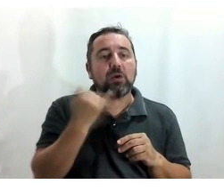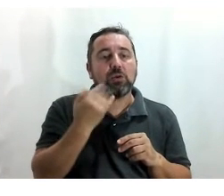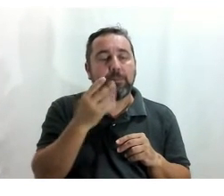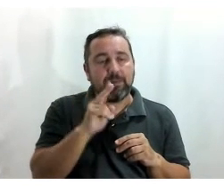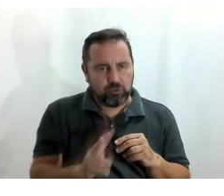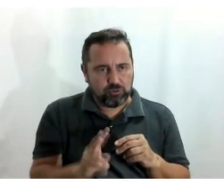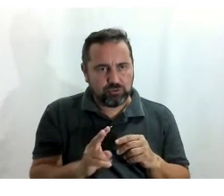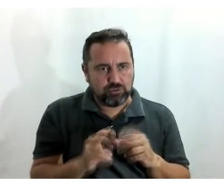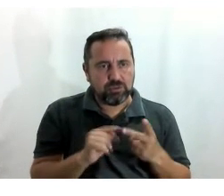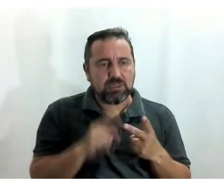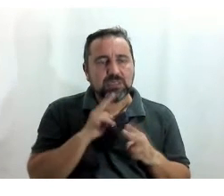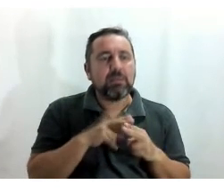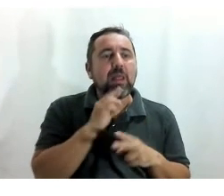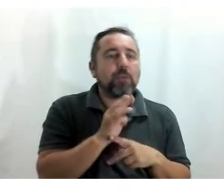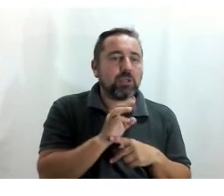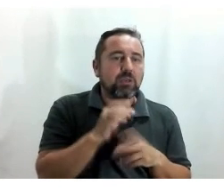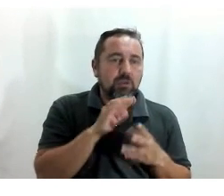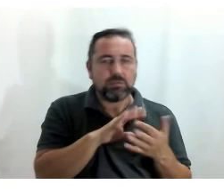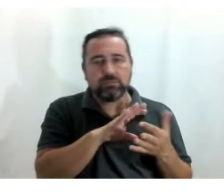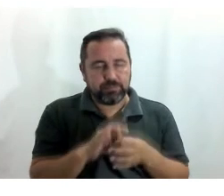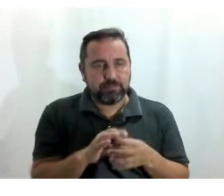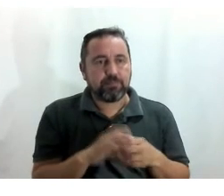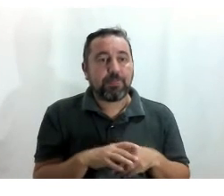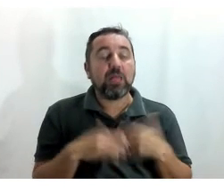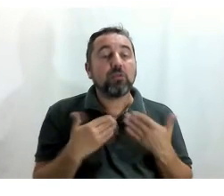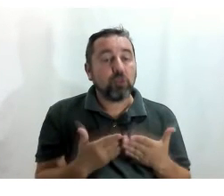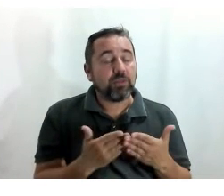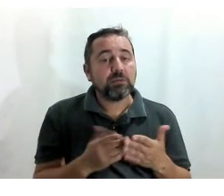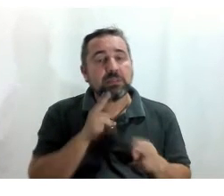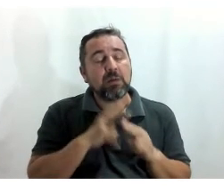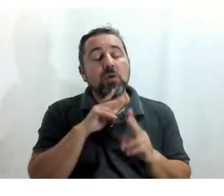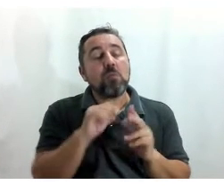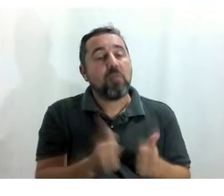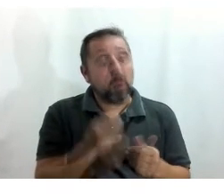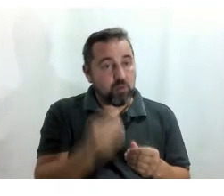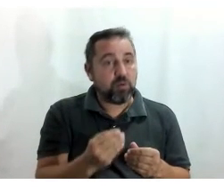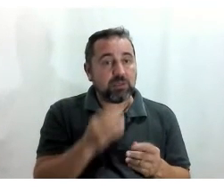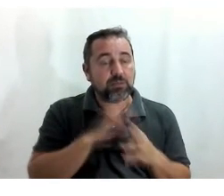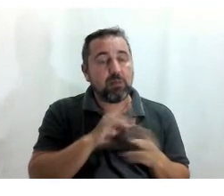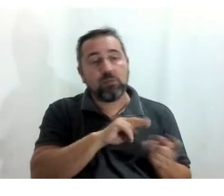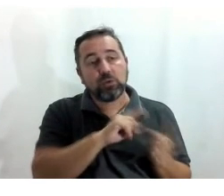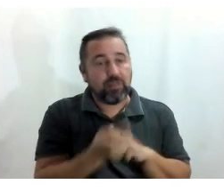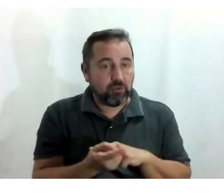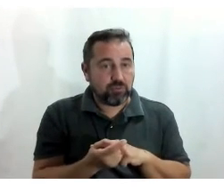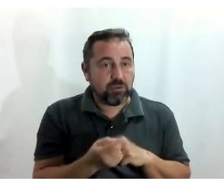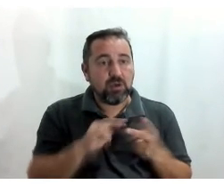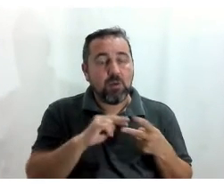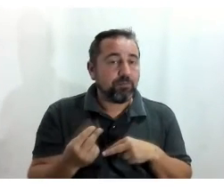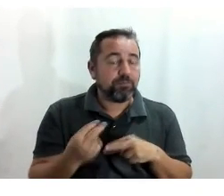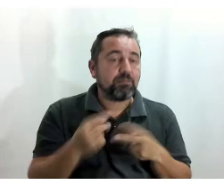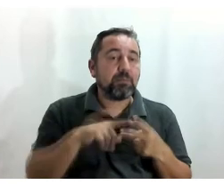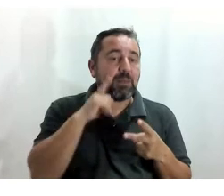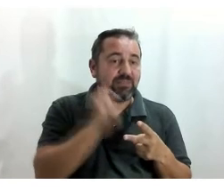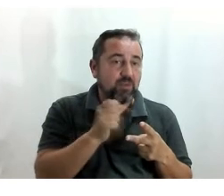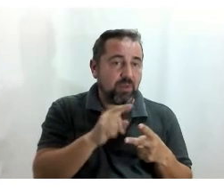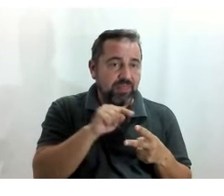codifica para la proteína conesina. Con lo cual era un buen modelo de que las mutaciones del gen que contiene mutaciones más